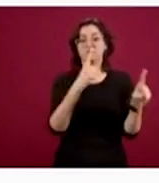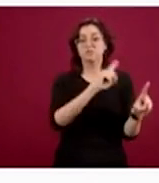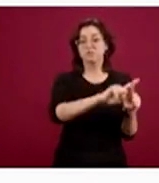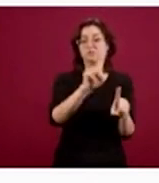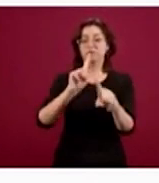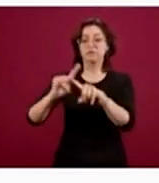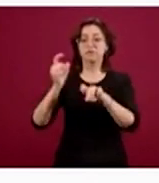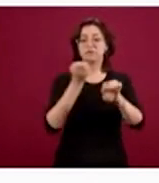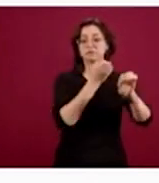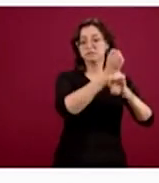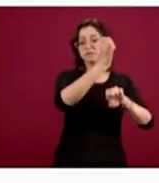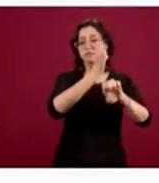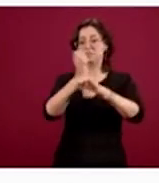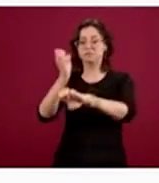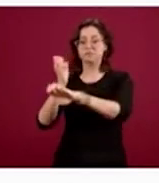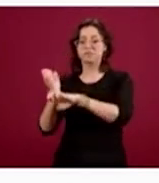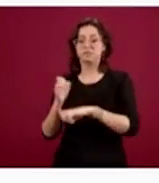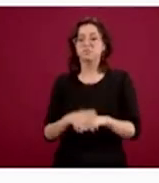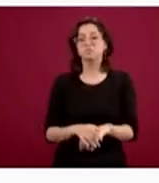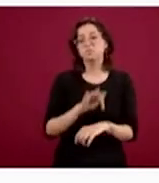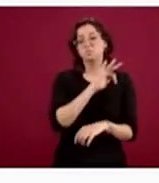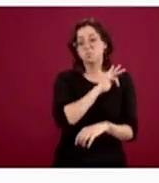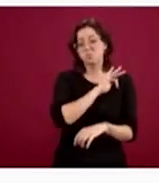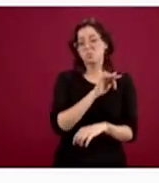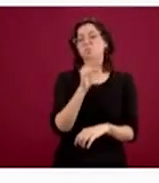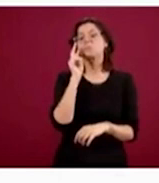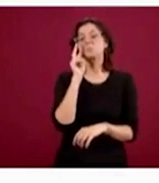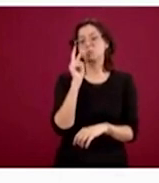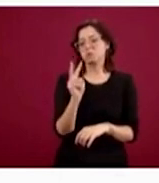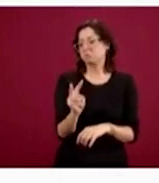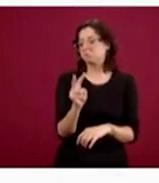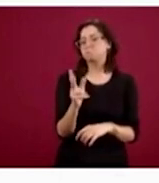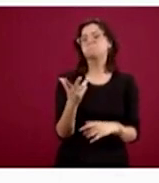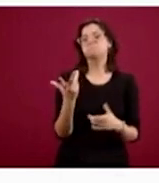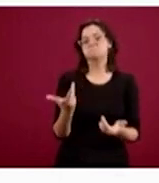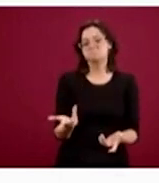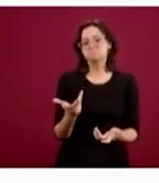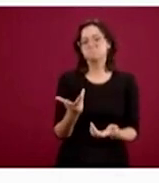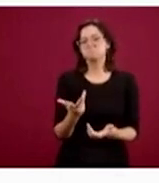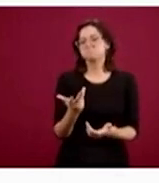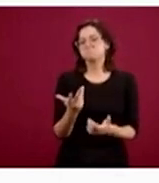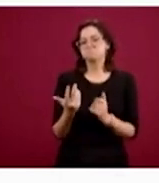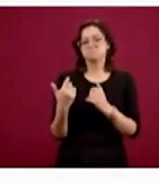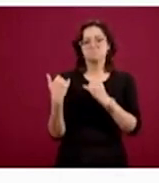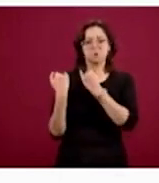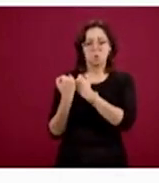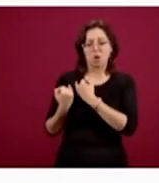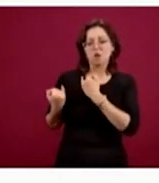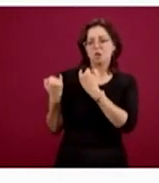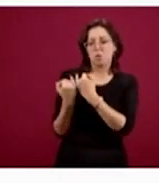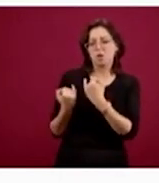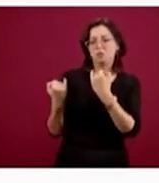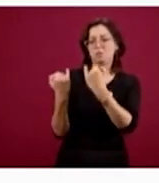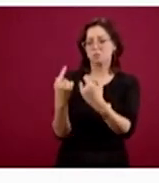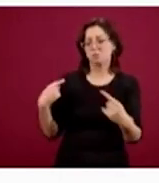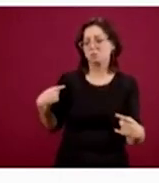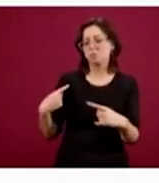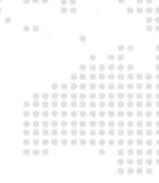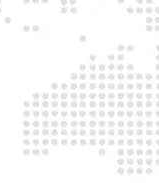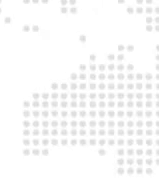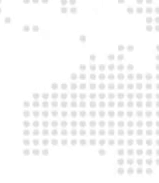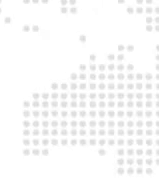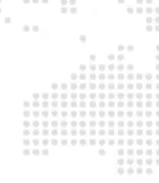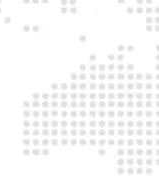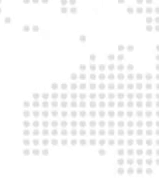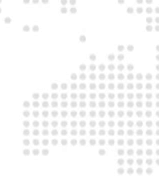estados de la republica y vemos que más o menos ha tenido un comportamiento bastante similar por lo menos durante el transcurso de estas